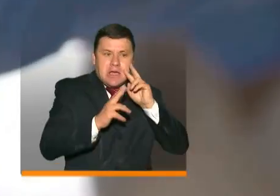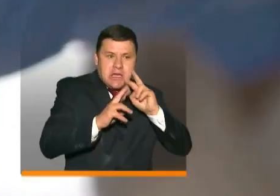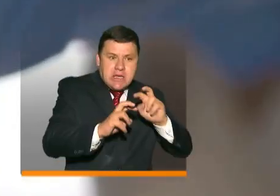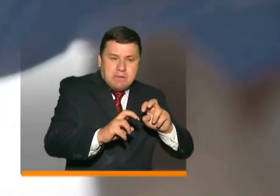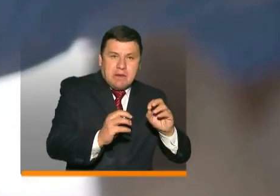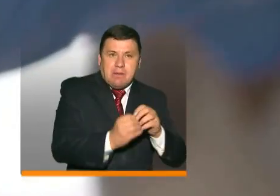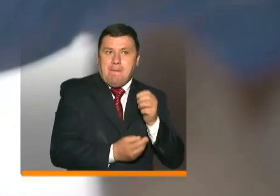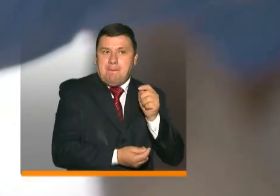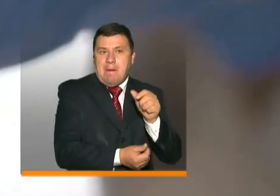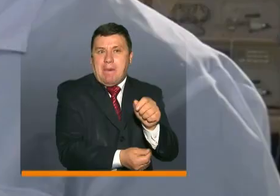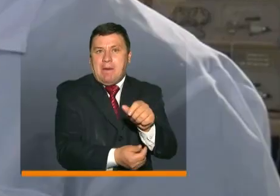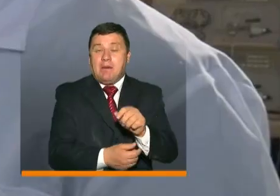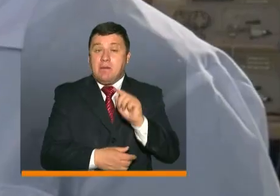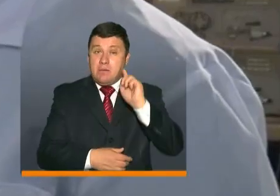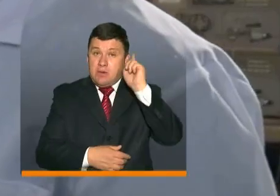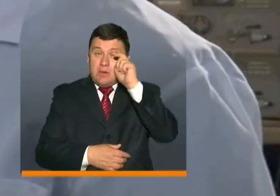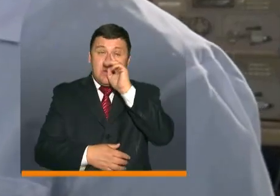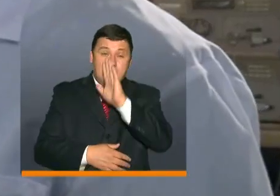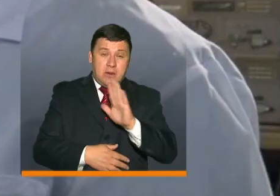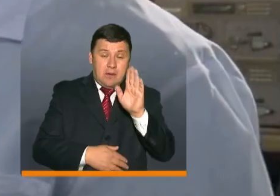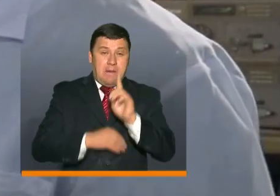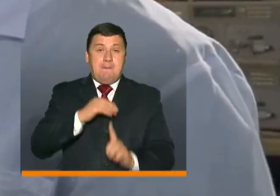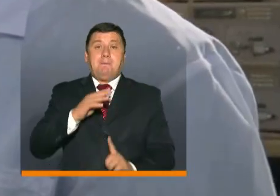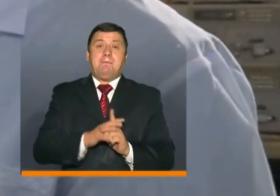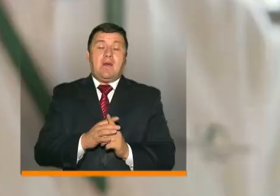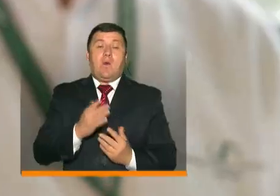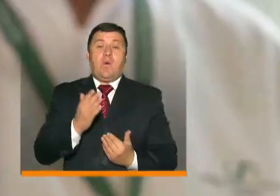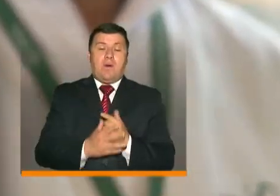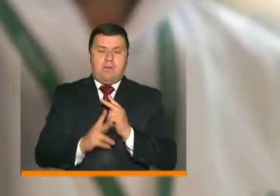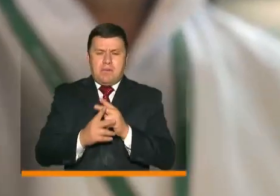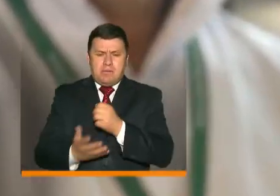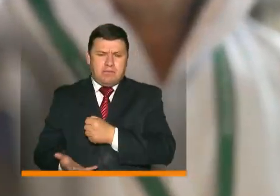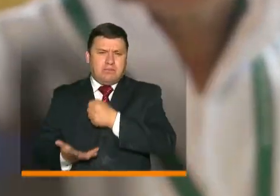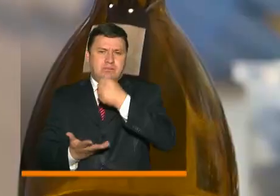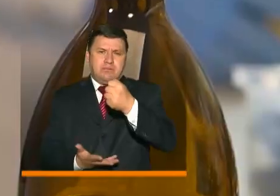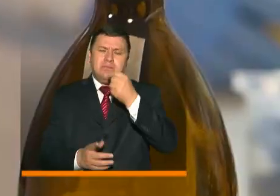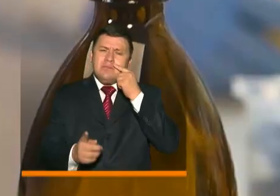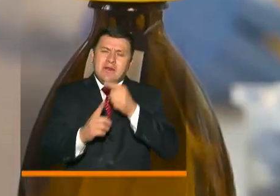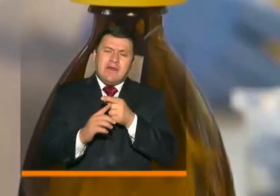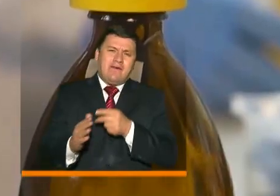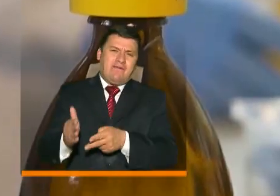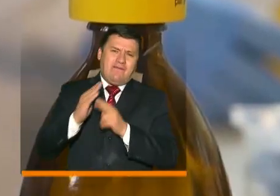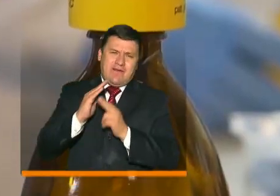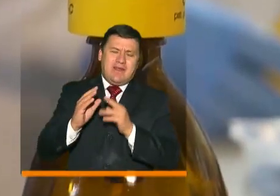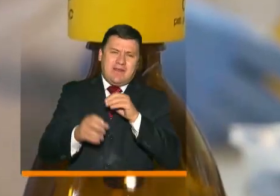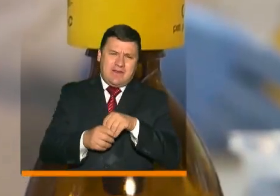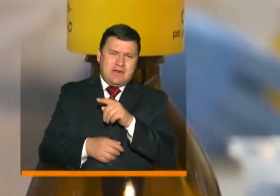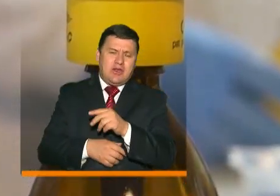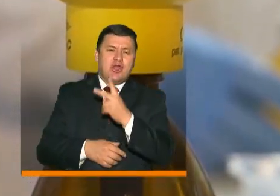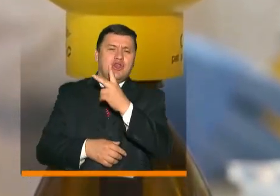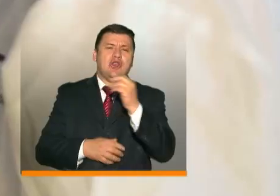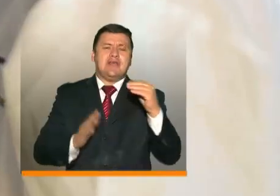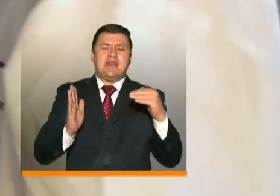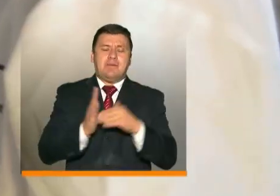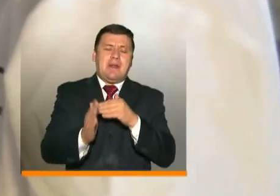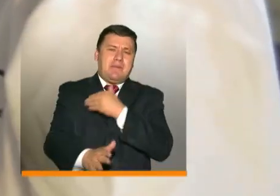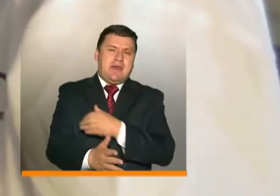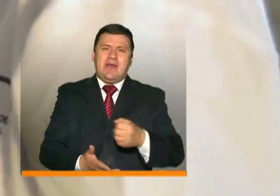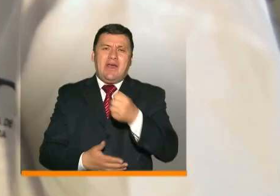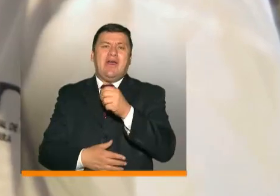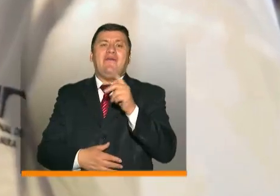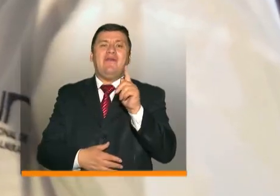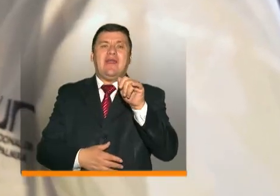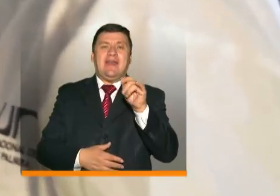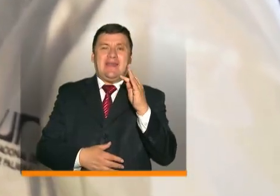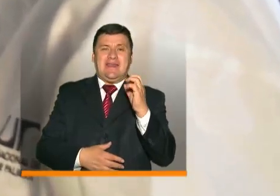en territorios. El Gobierno Nacional crea además una nueva línea de crédito con FINDETER por 200.000 millones para generar planes